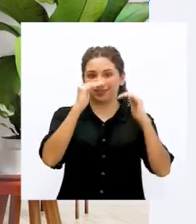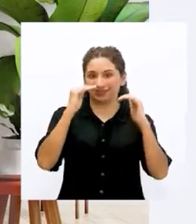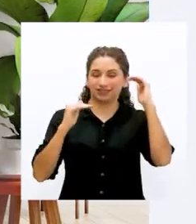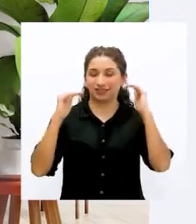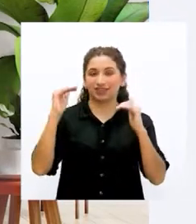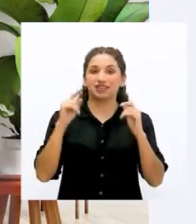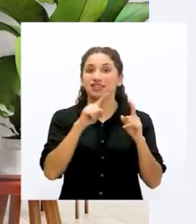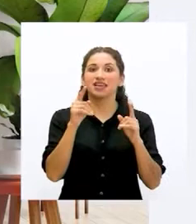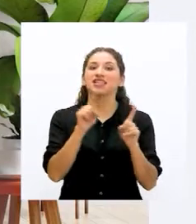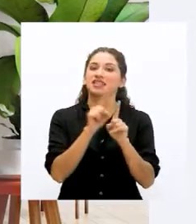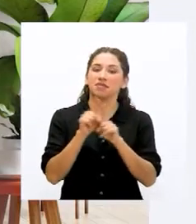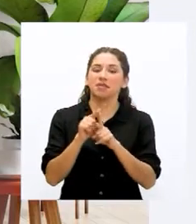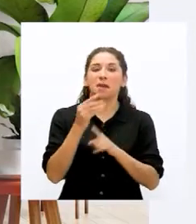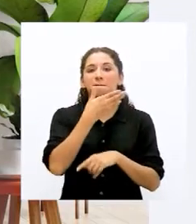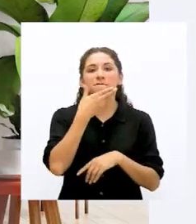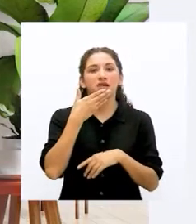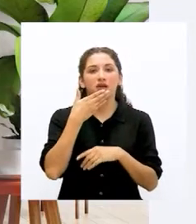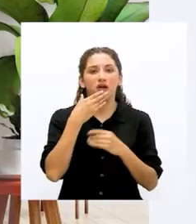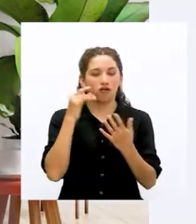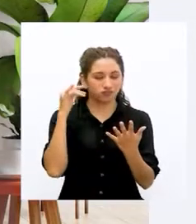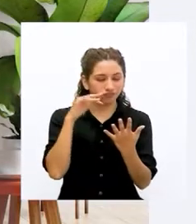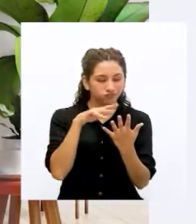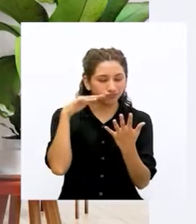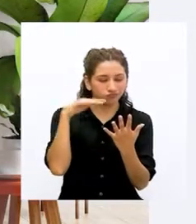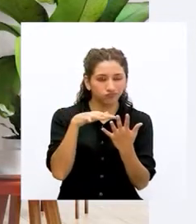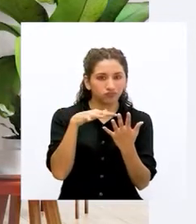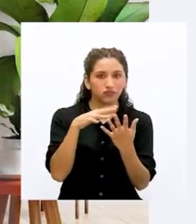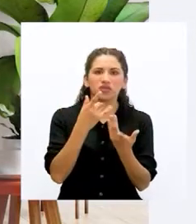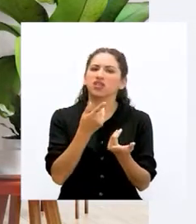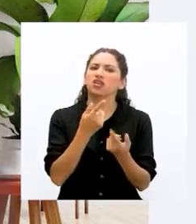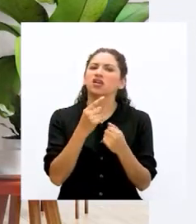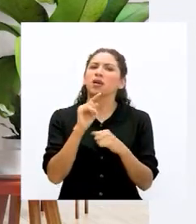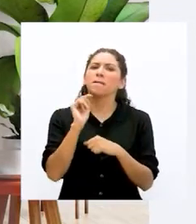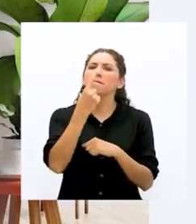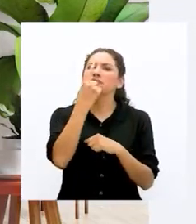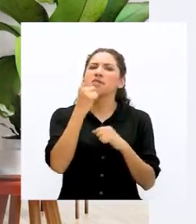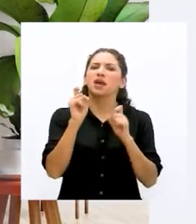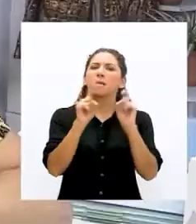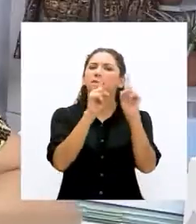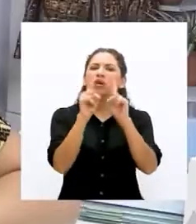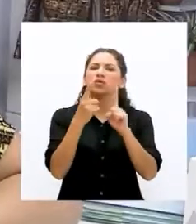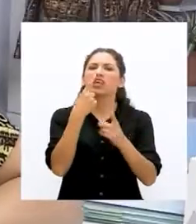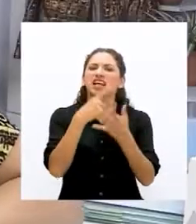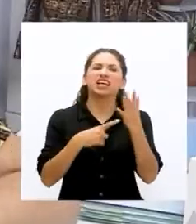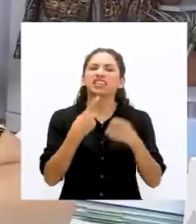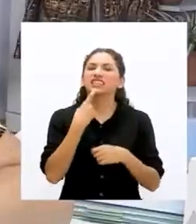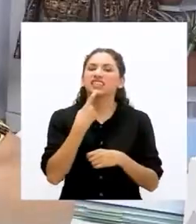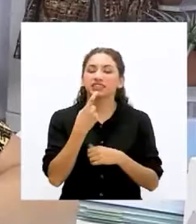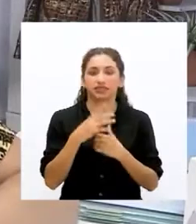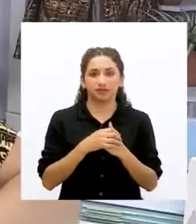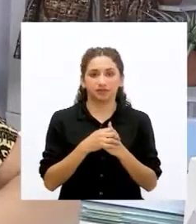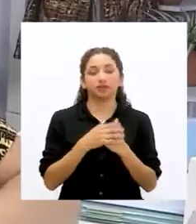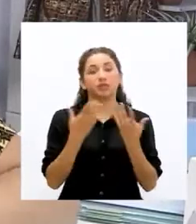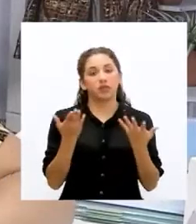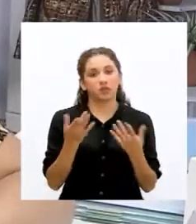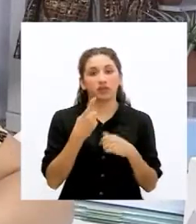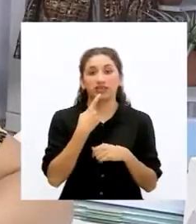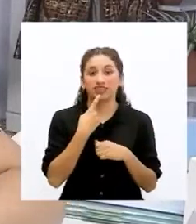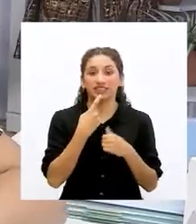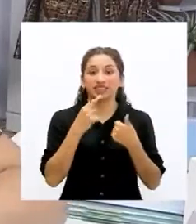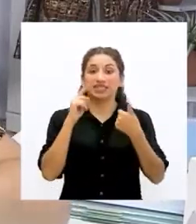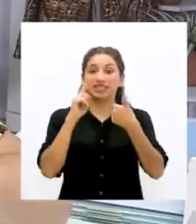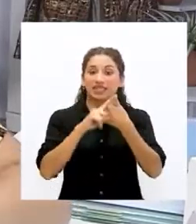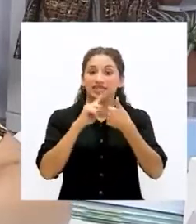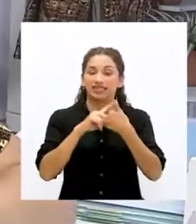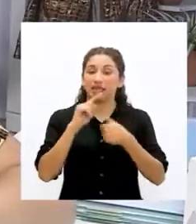información sobre el estudio que se realiza. ¿Qué me puedes decir de la primera pregunta? Bueno, como mencioné, esta